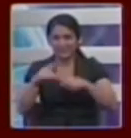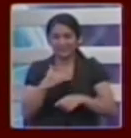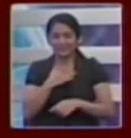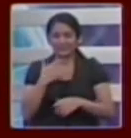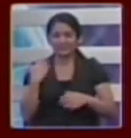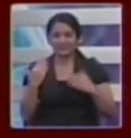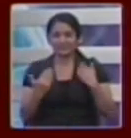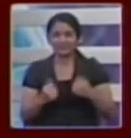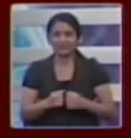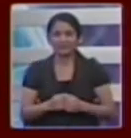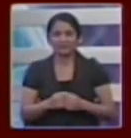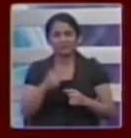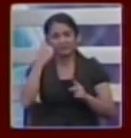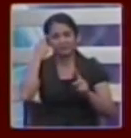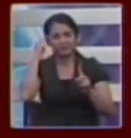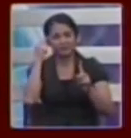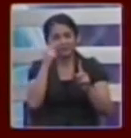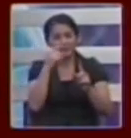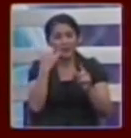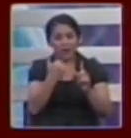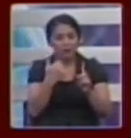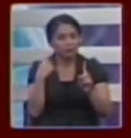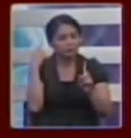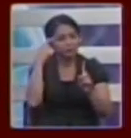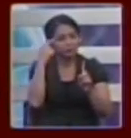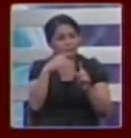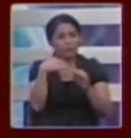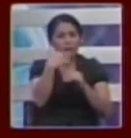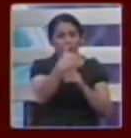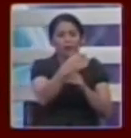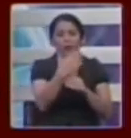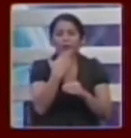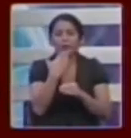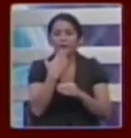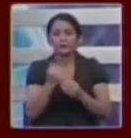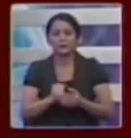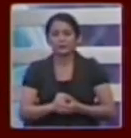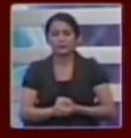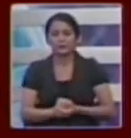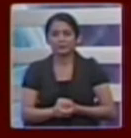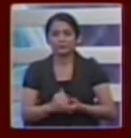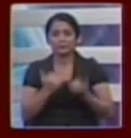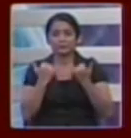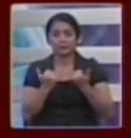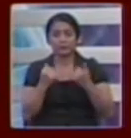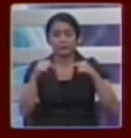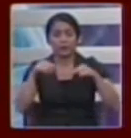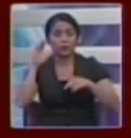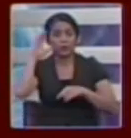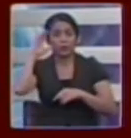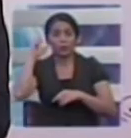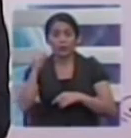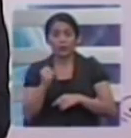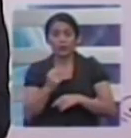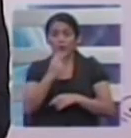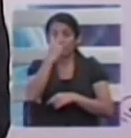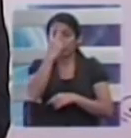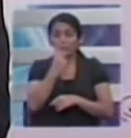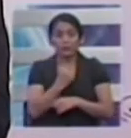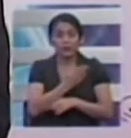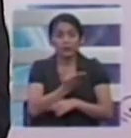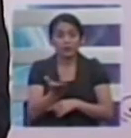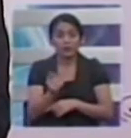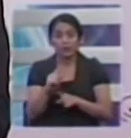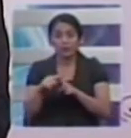a corto, a mediano y a largo plazo? Bueno, ahora la hotelería cuencana está atravesando una crisis